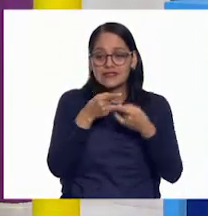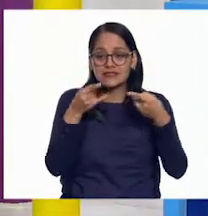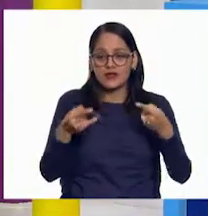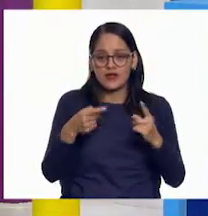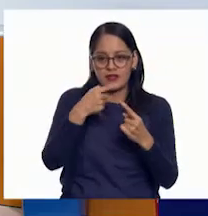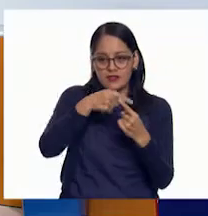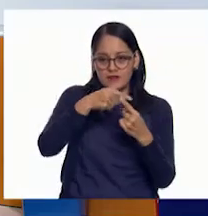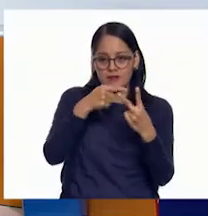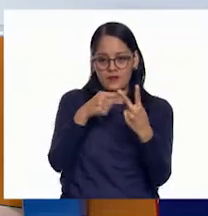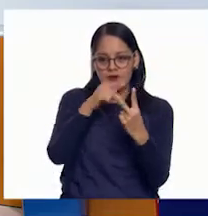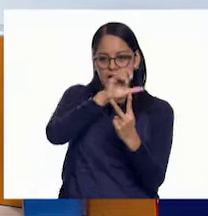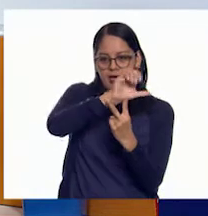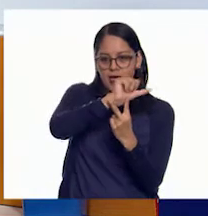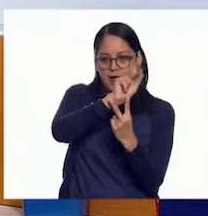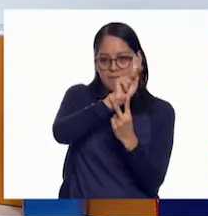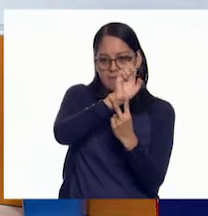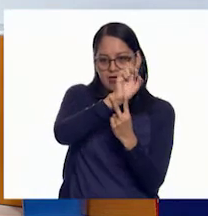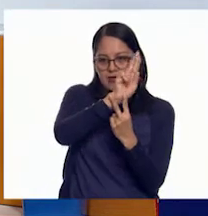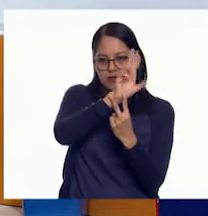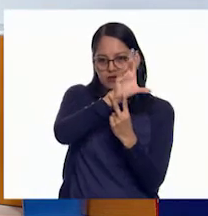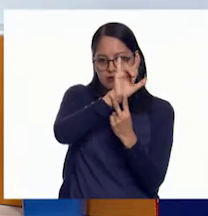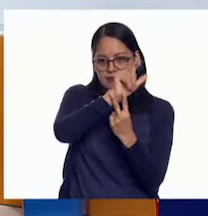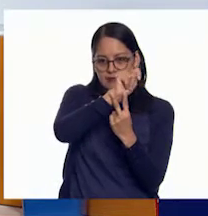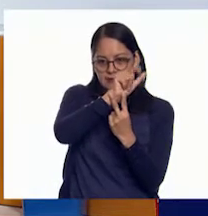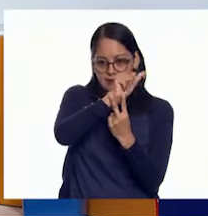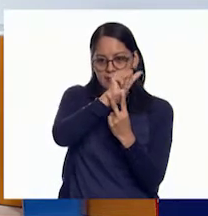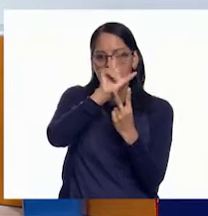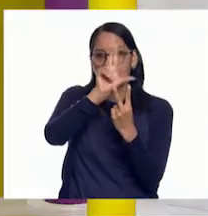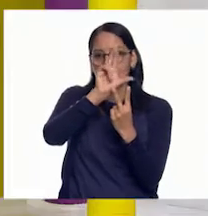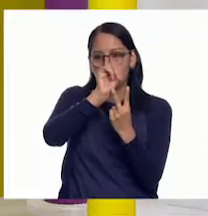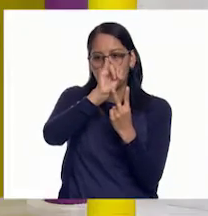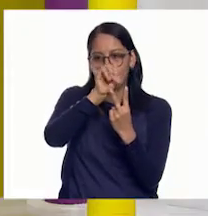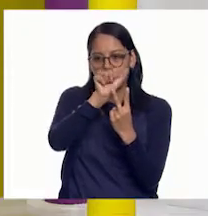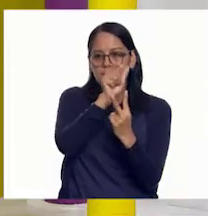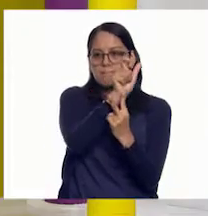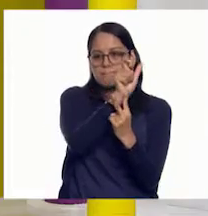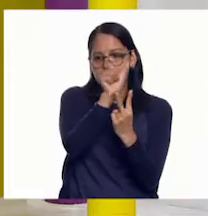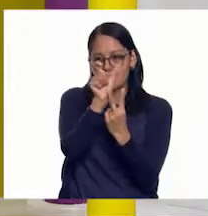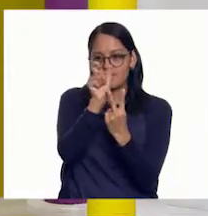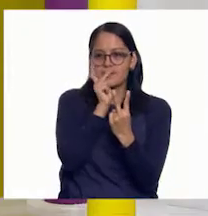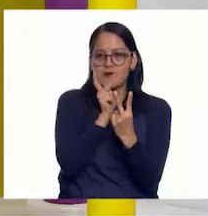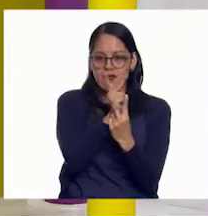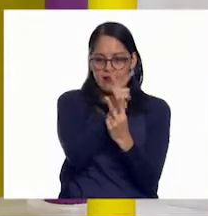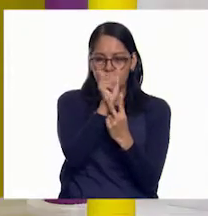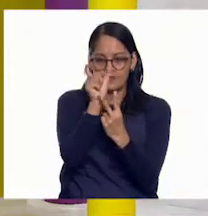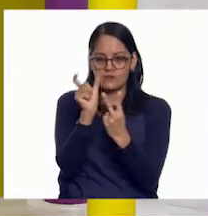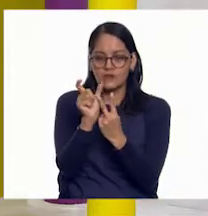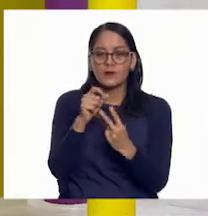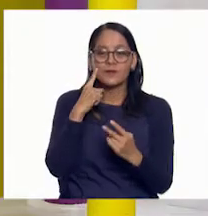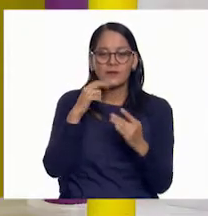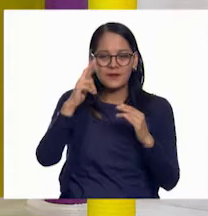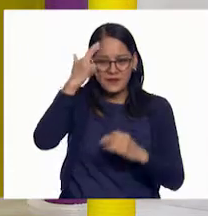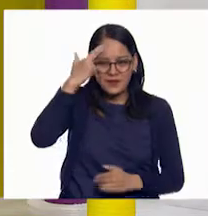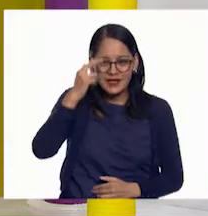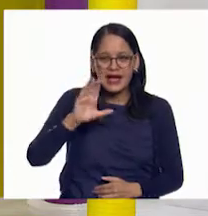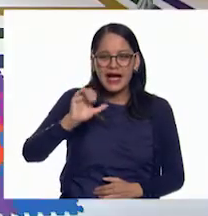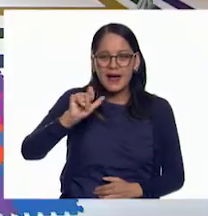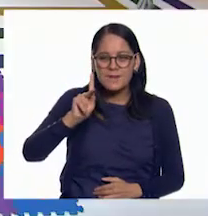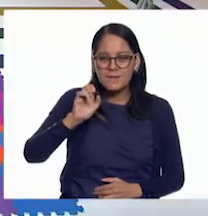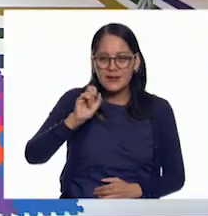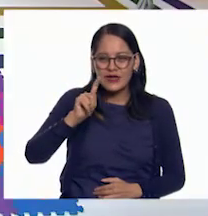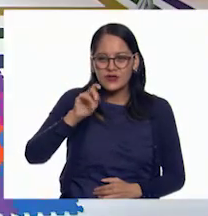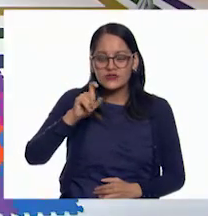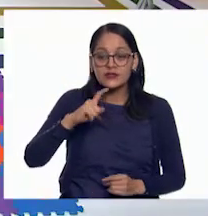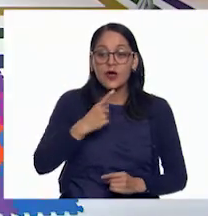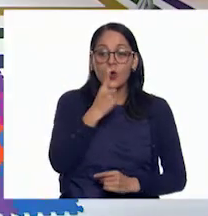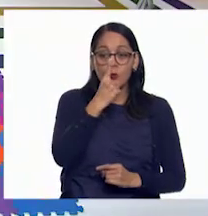¿Y ustedes recuerdan cómo contamos las palabras? ¿Te acuerdas? Que es Caperucita, Con aplausos. aplauso, es una